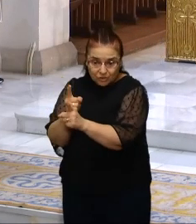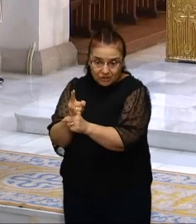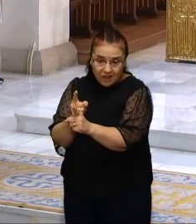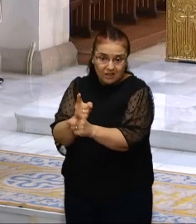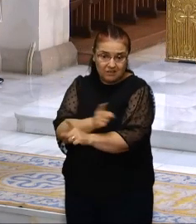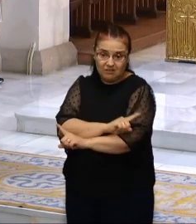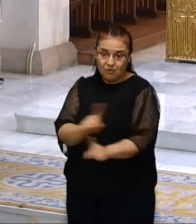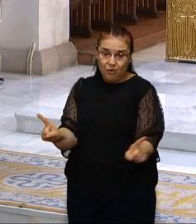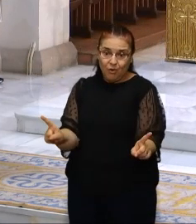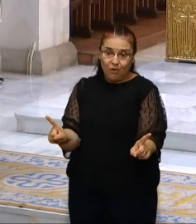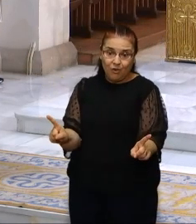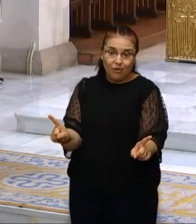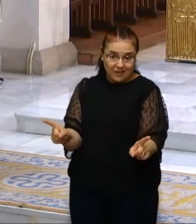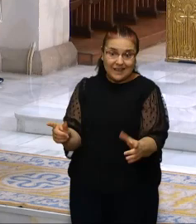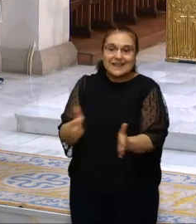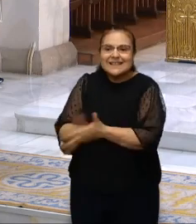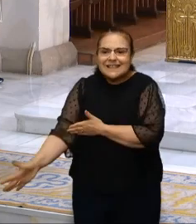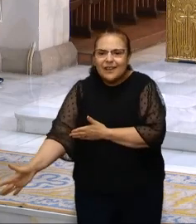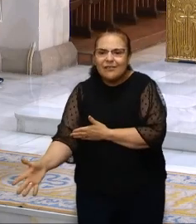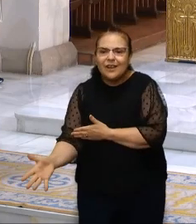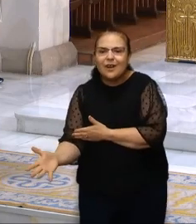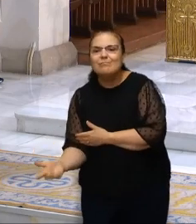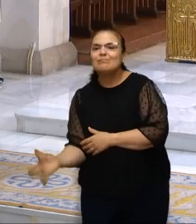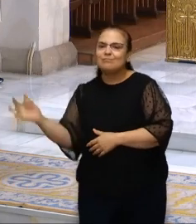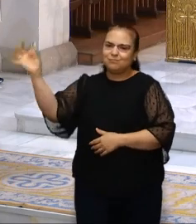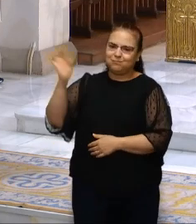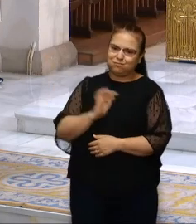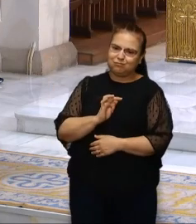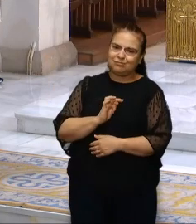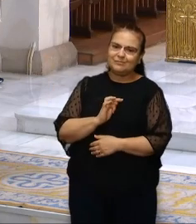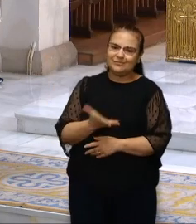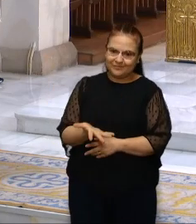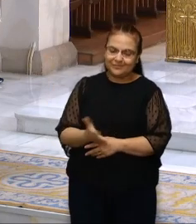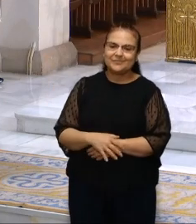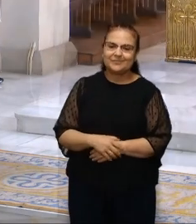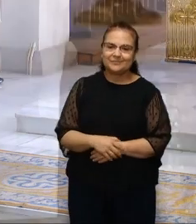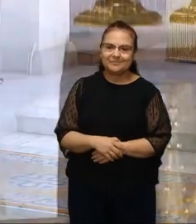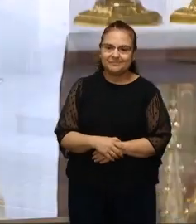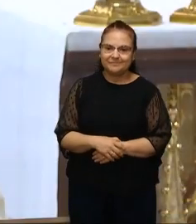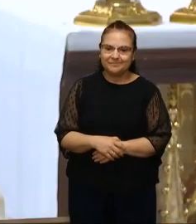vosotros está a favor vuestro».